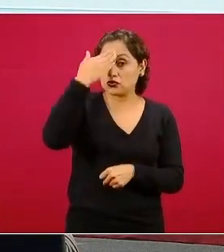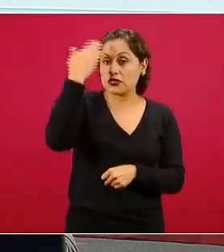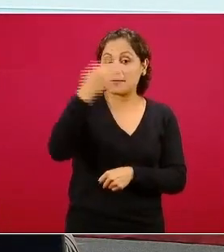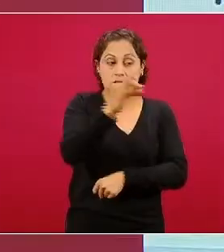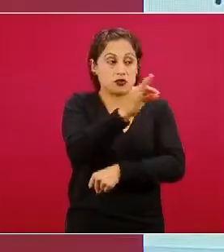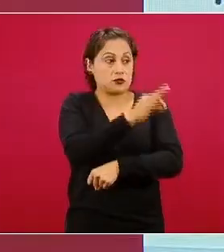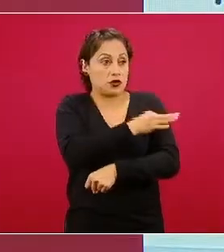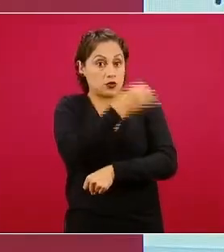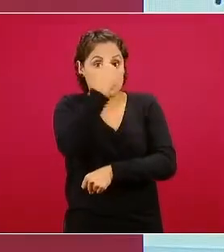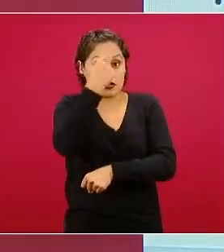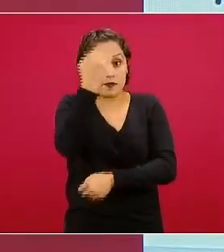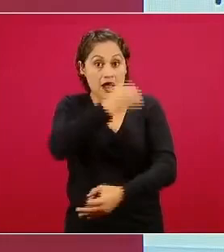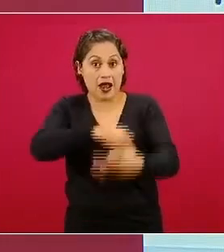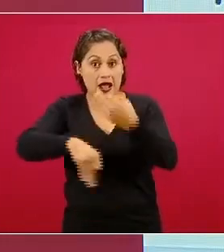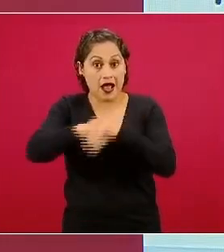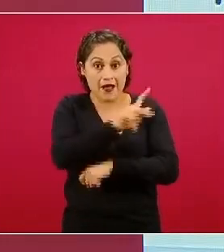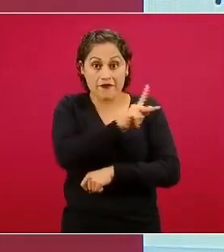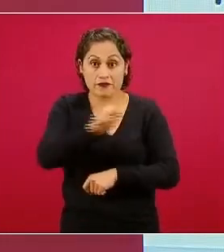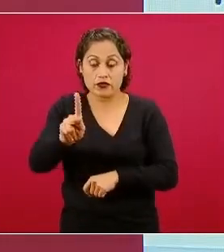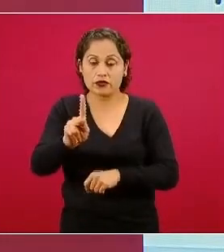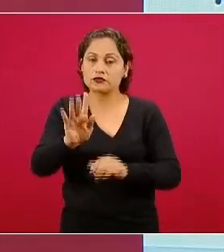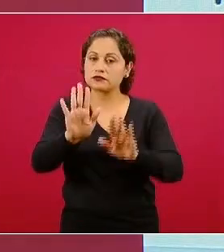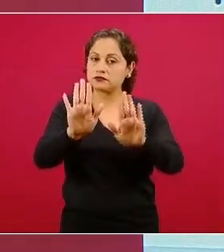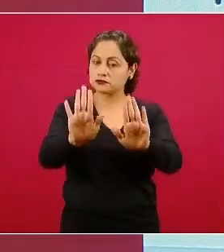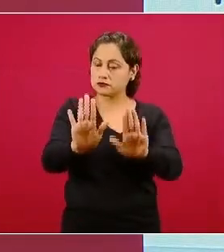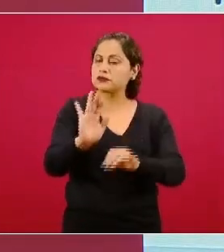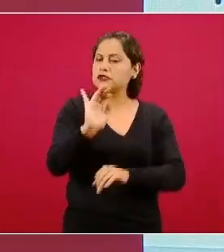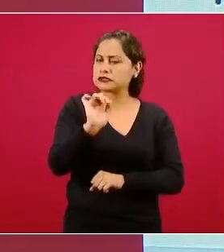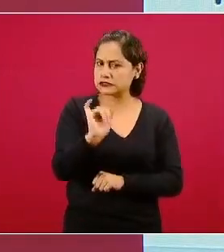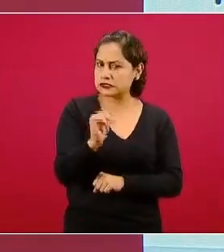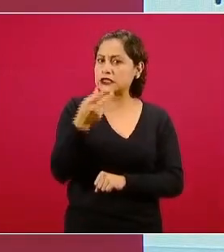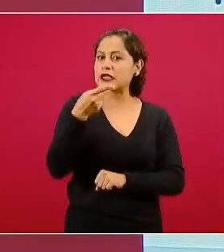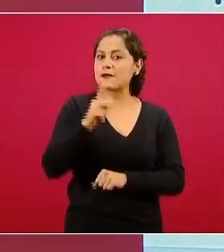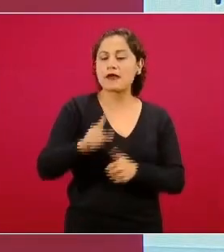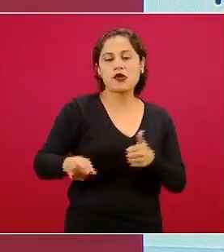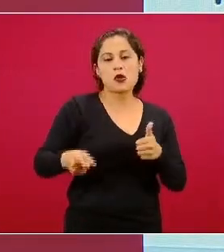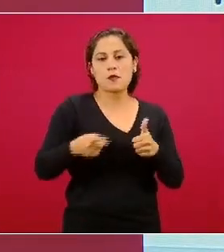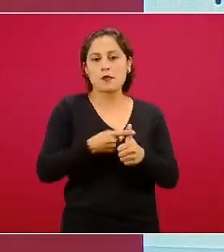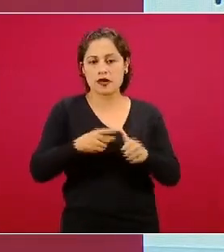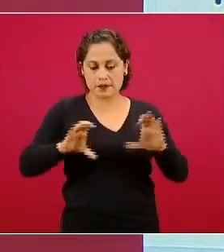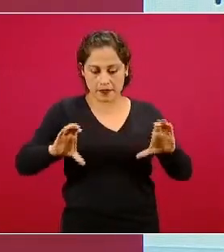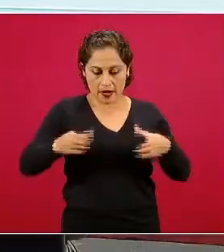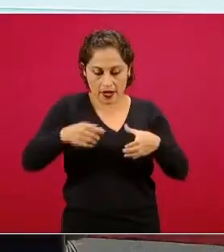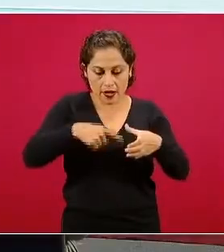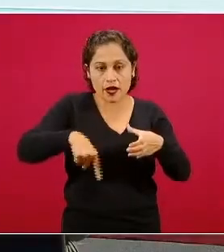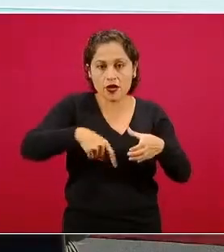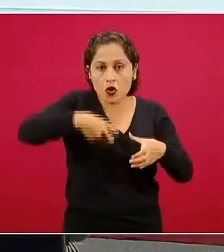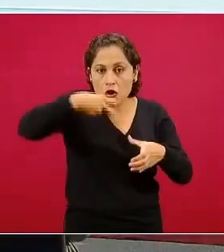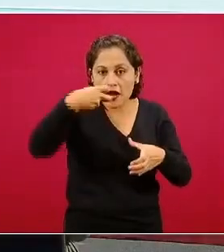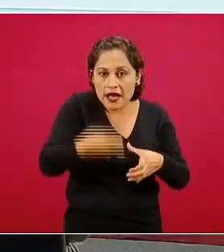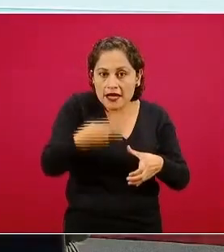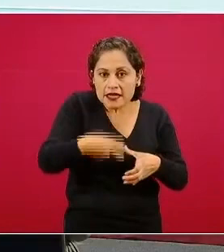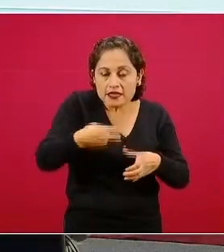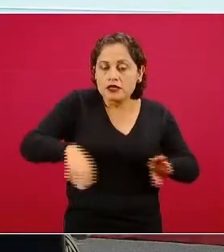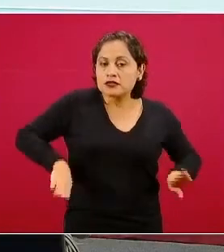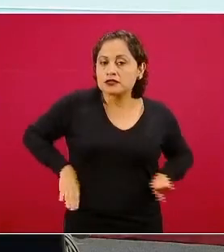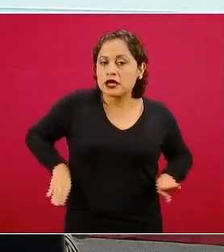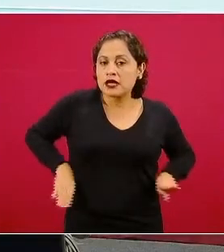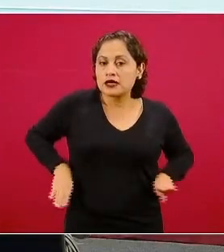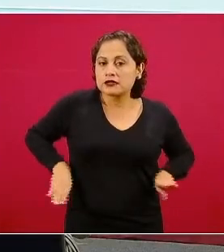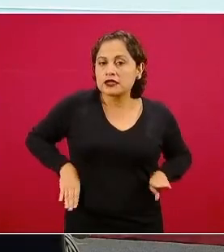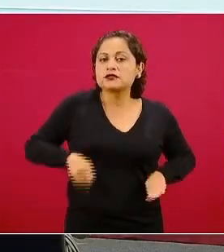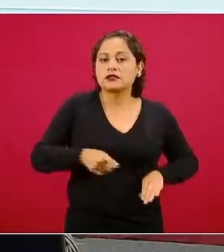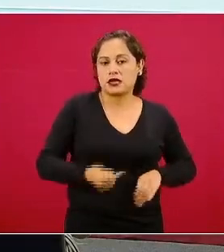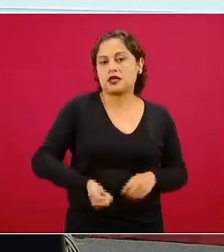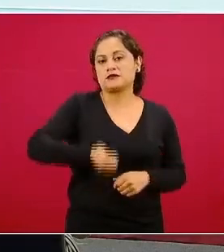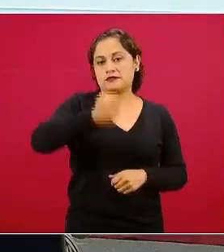en realidad es una vacunación universal pero a ciertos grupos, o sea, tenemos que cubrir a toda la población de esos grupos. ¿Cuáles son esas